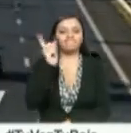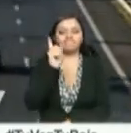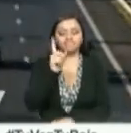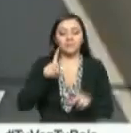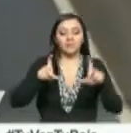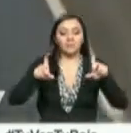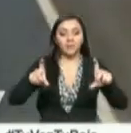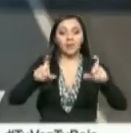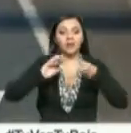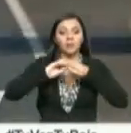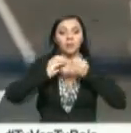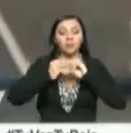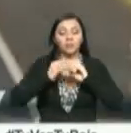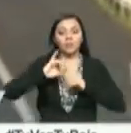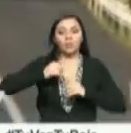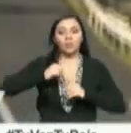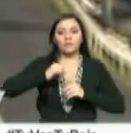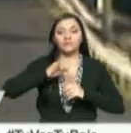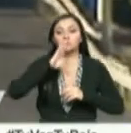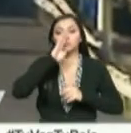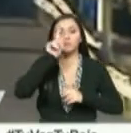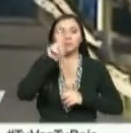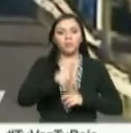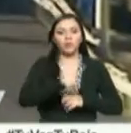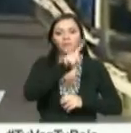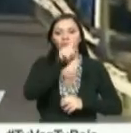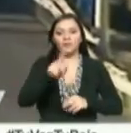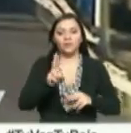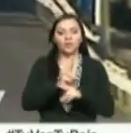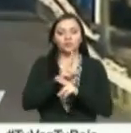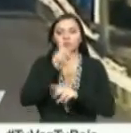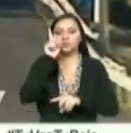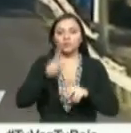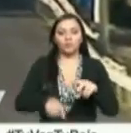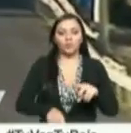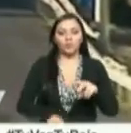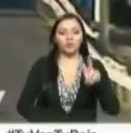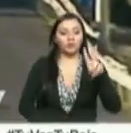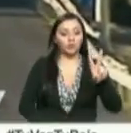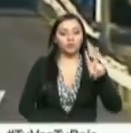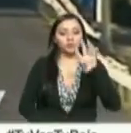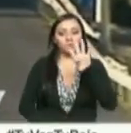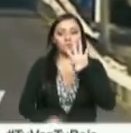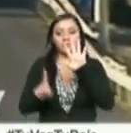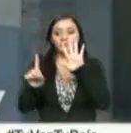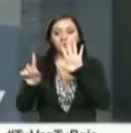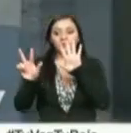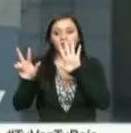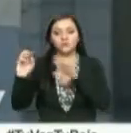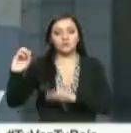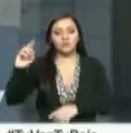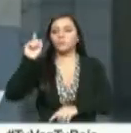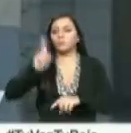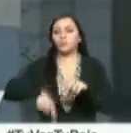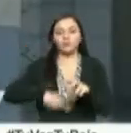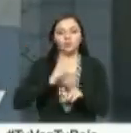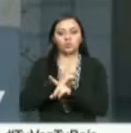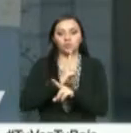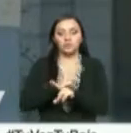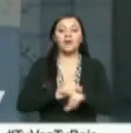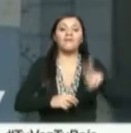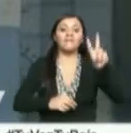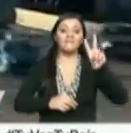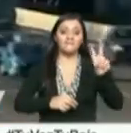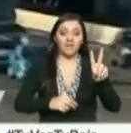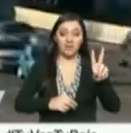la circulación estará prohibida en el centro de la capital a los coches con matrícula par, con la posibilidad de prolongar esta medida al viernes